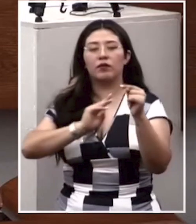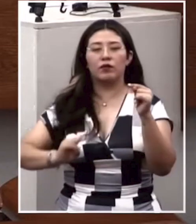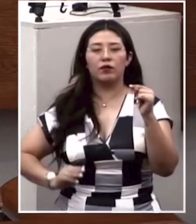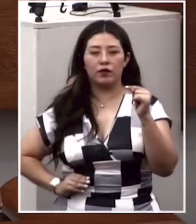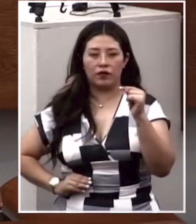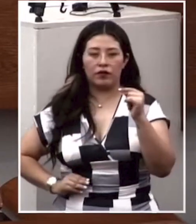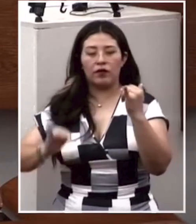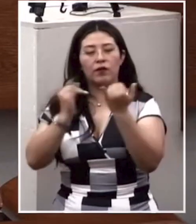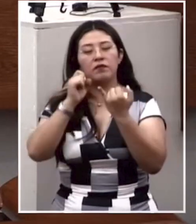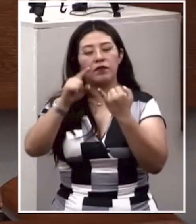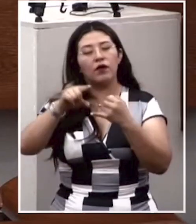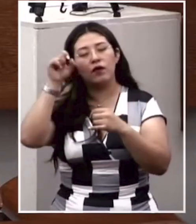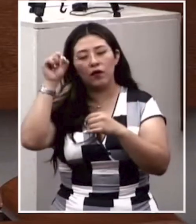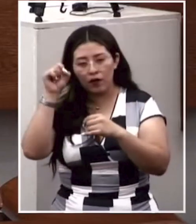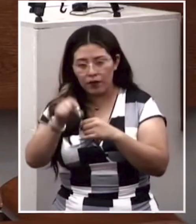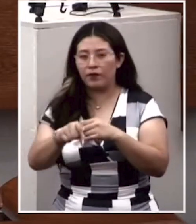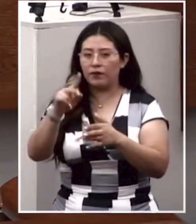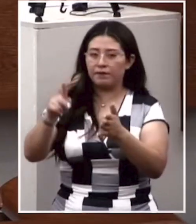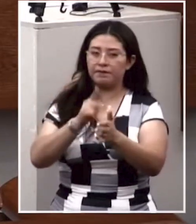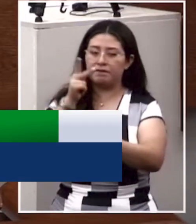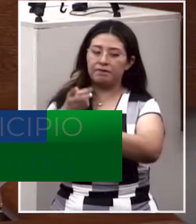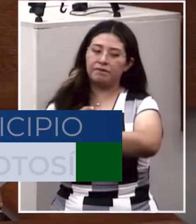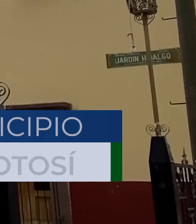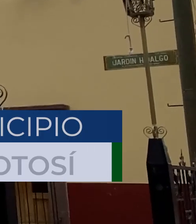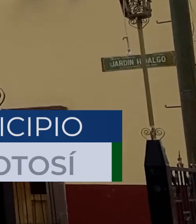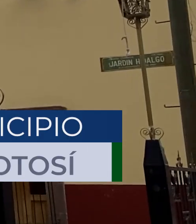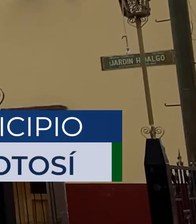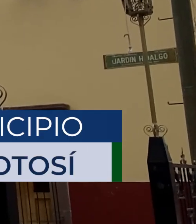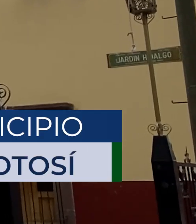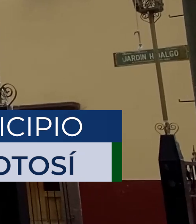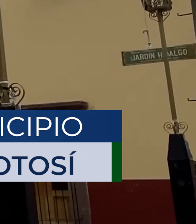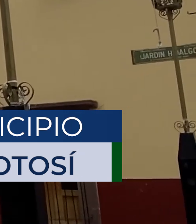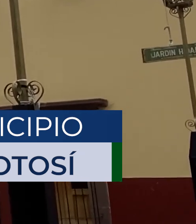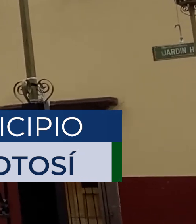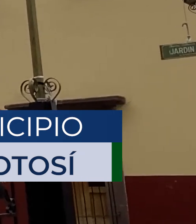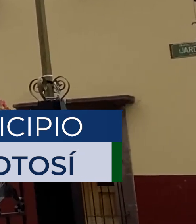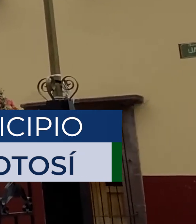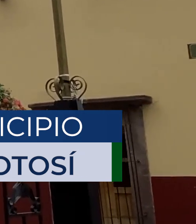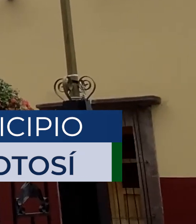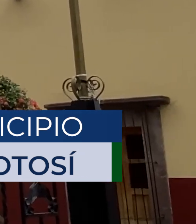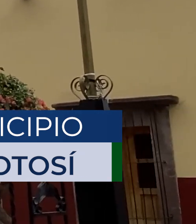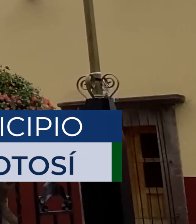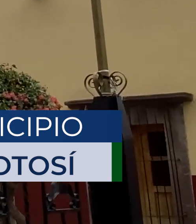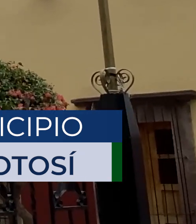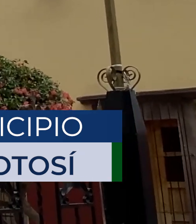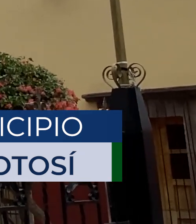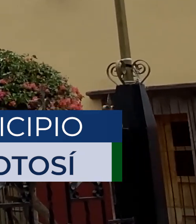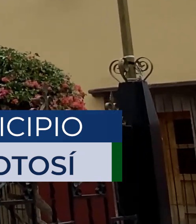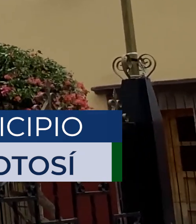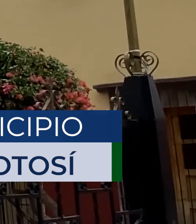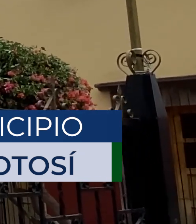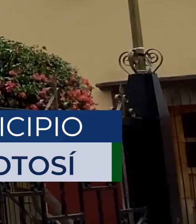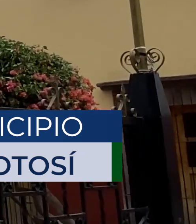municipio y regresándola categoría de delegación el congreso del estado esperó más de medio año este acto debido a los amparos